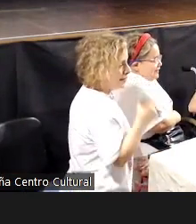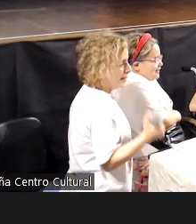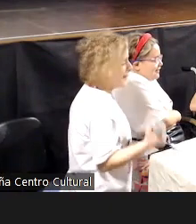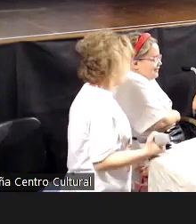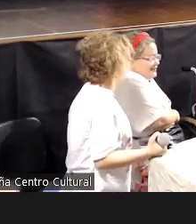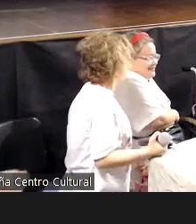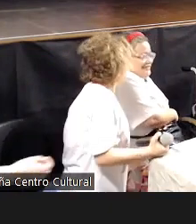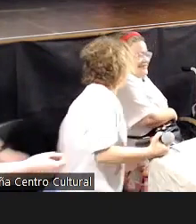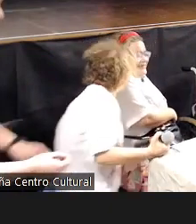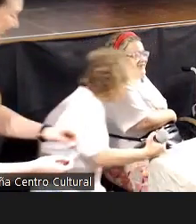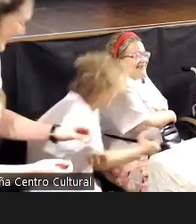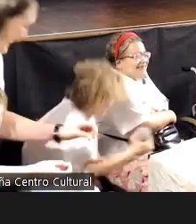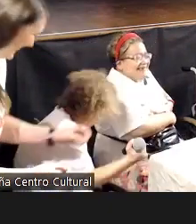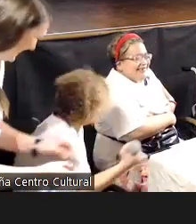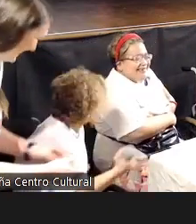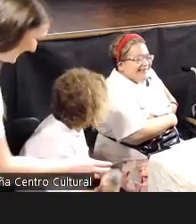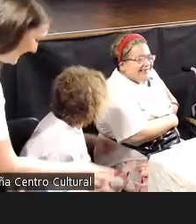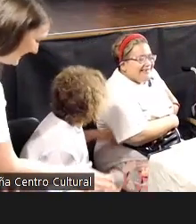ch